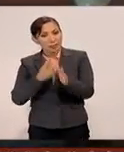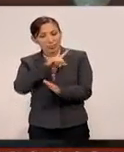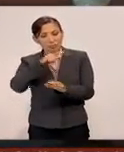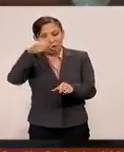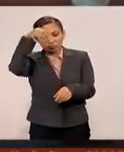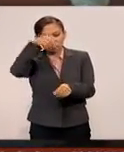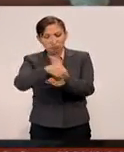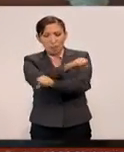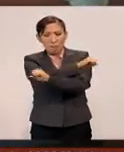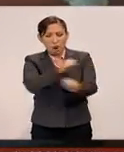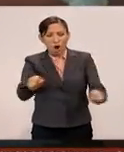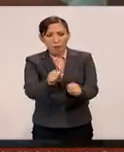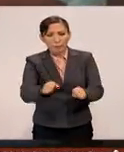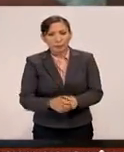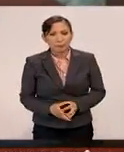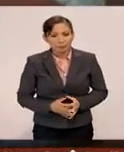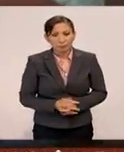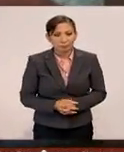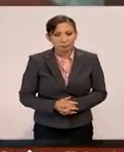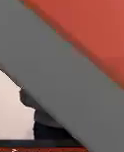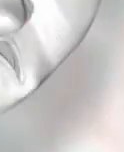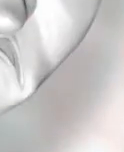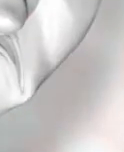la explosión del meteorito.